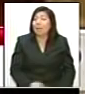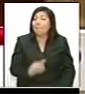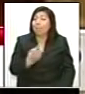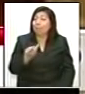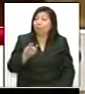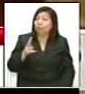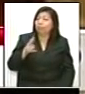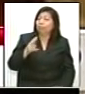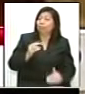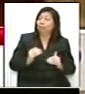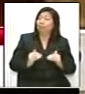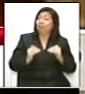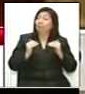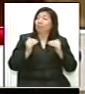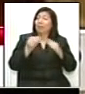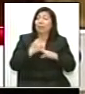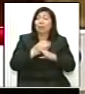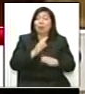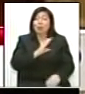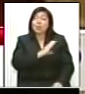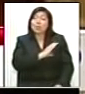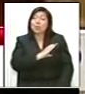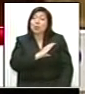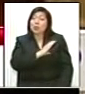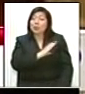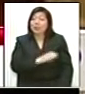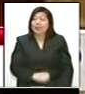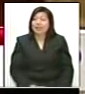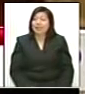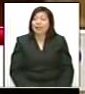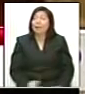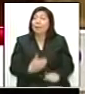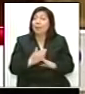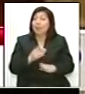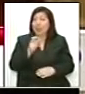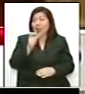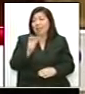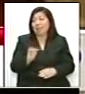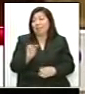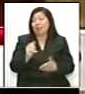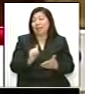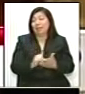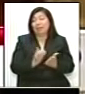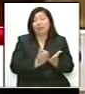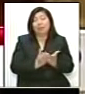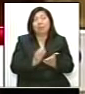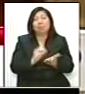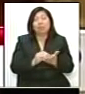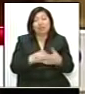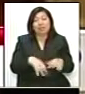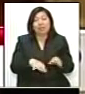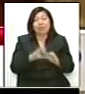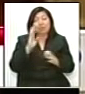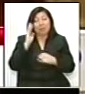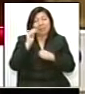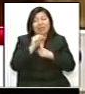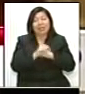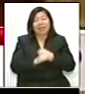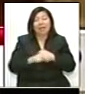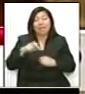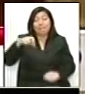crecer y para formar conciencia y para defender al ciudadano, que es la finalidad fundamental que tiene la Policía Nacional de